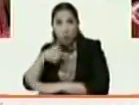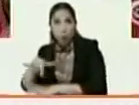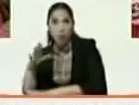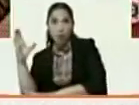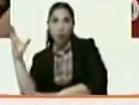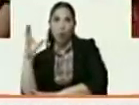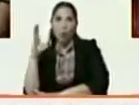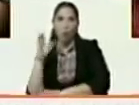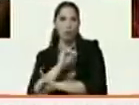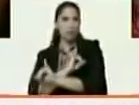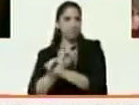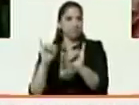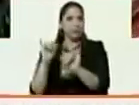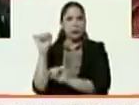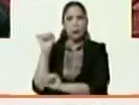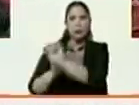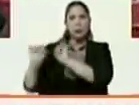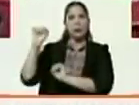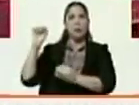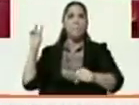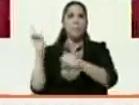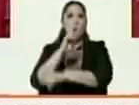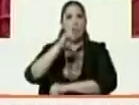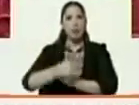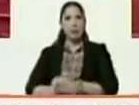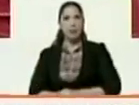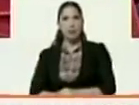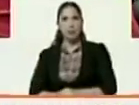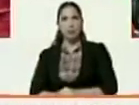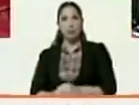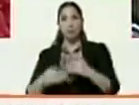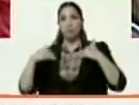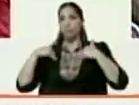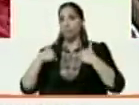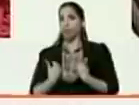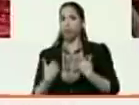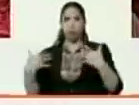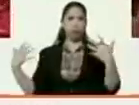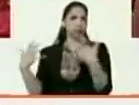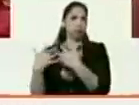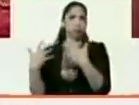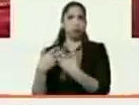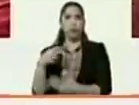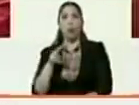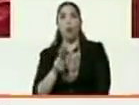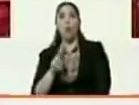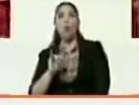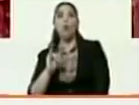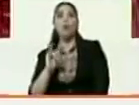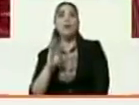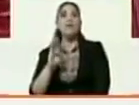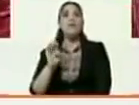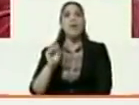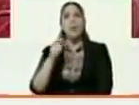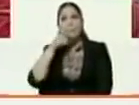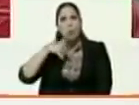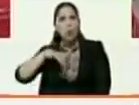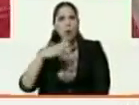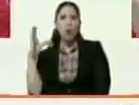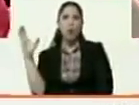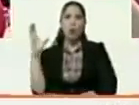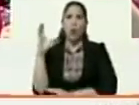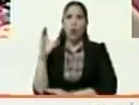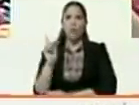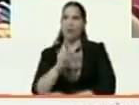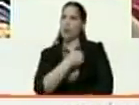Colombia rechaza la violencia. Se cansó de la guerra de Álvaro Uribe. Porque el pueblo de Colombia